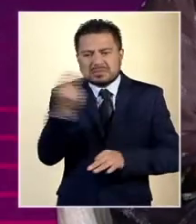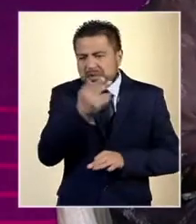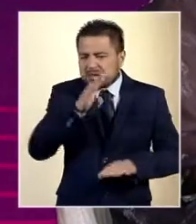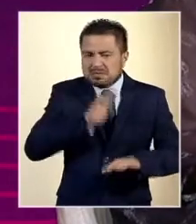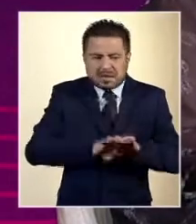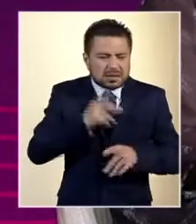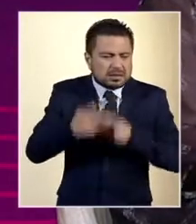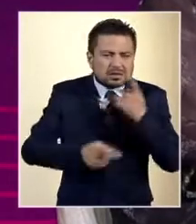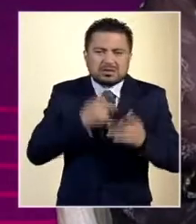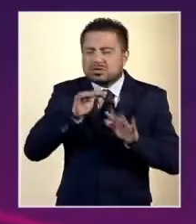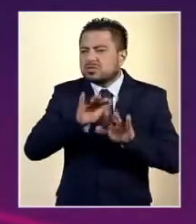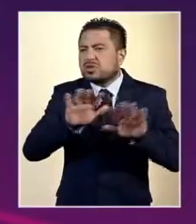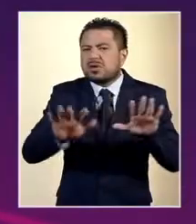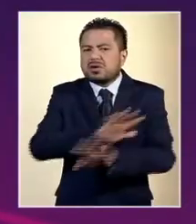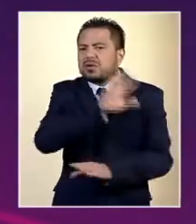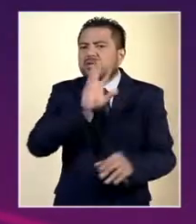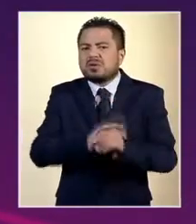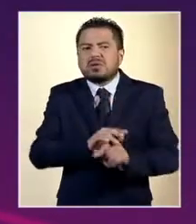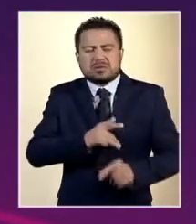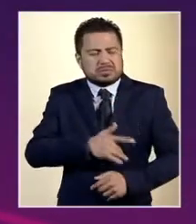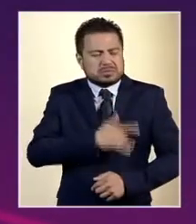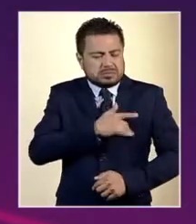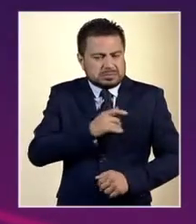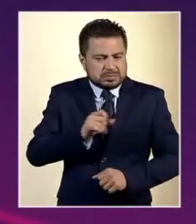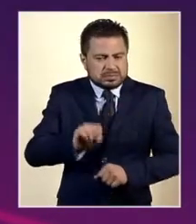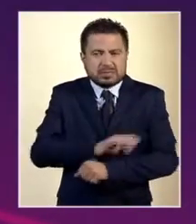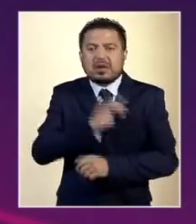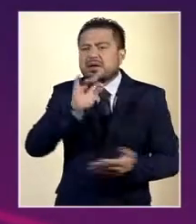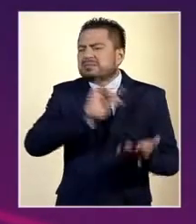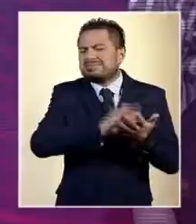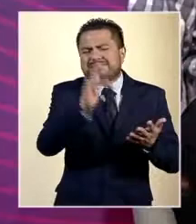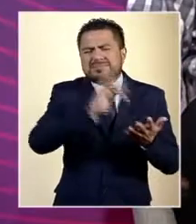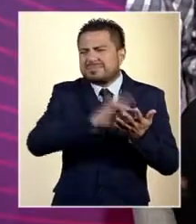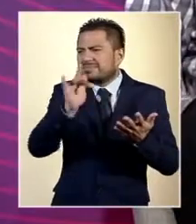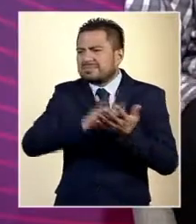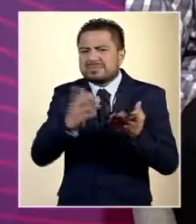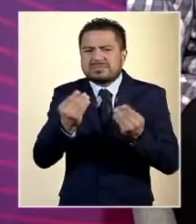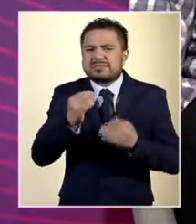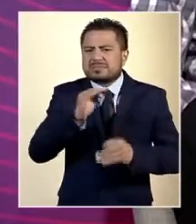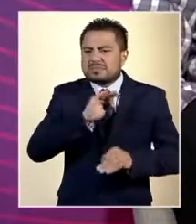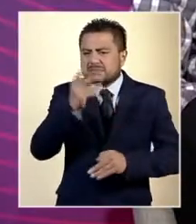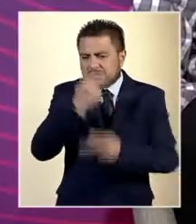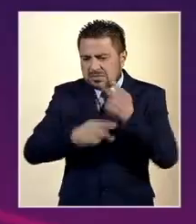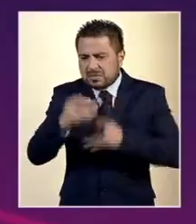seguir hablando y sobre todo visibilizando. Les agradezco muchísimo que hayan